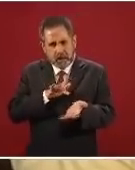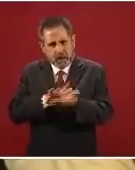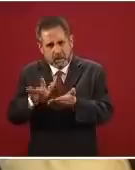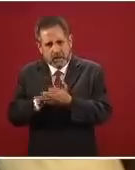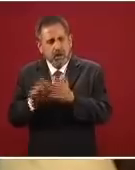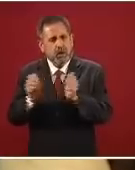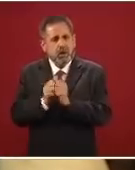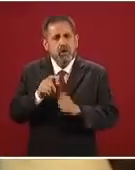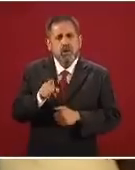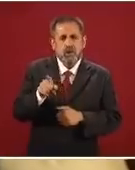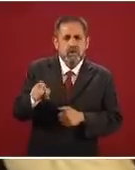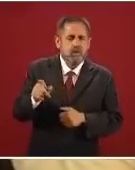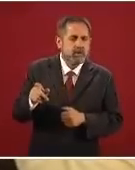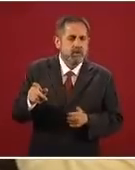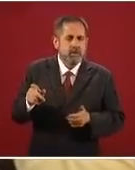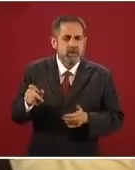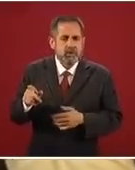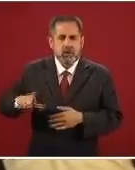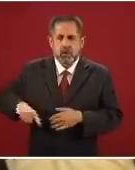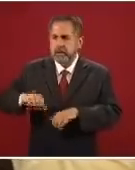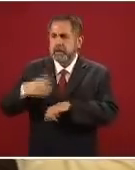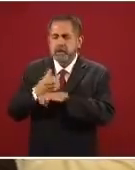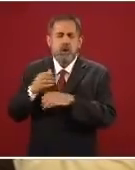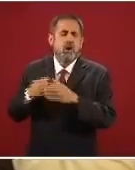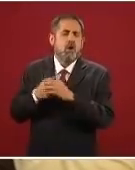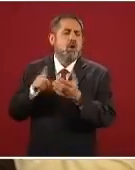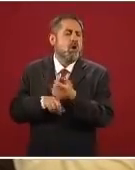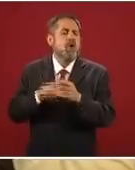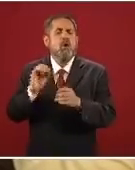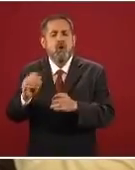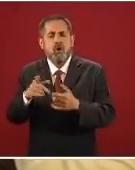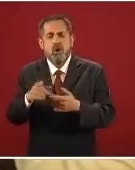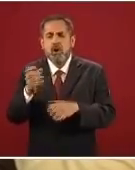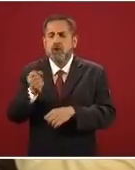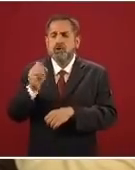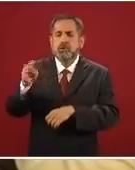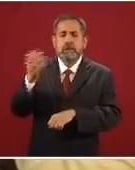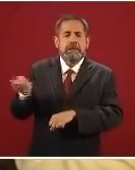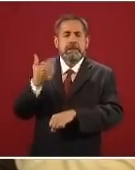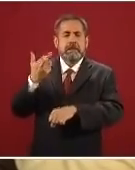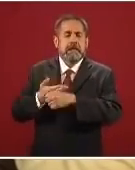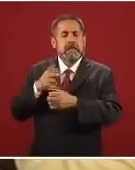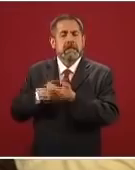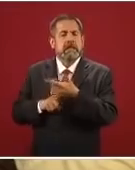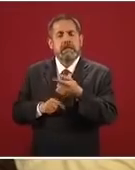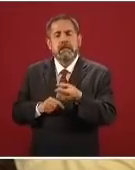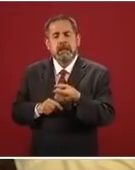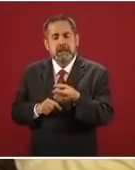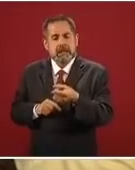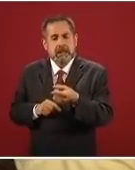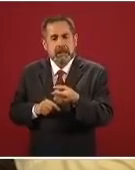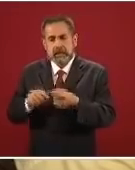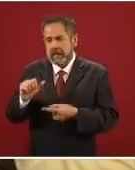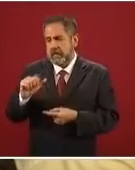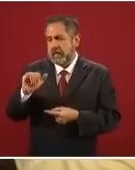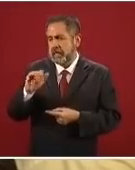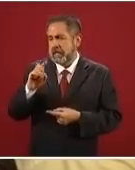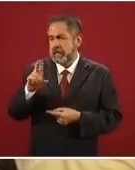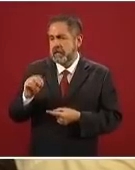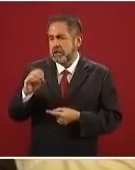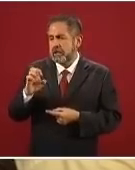por parte de Gobernación, en este caso de la subsecretaría que maneja Alejandro Encinas,